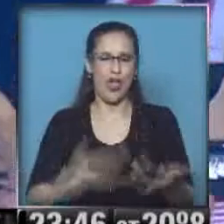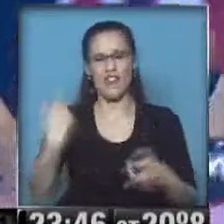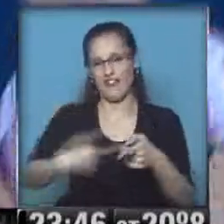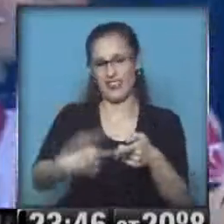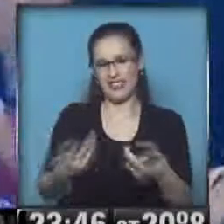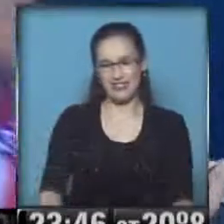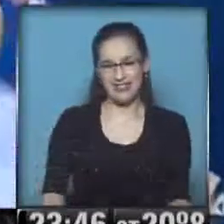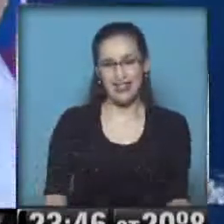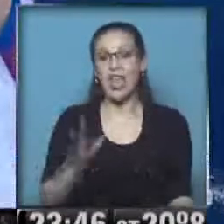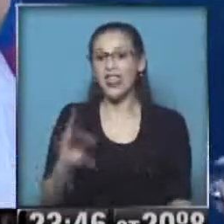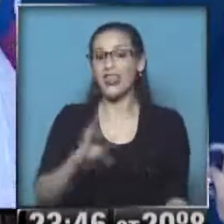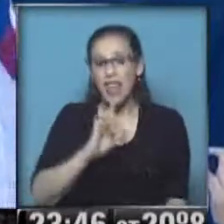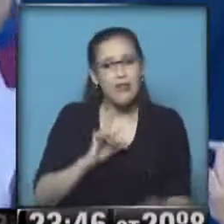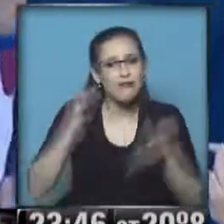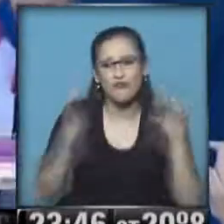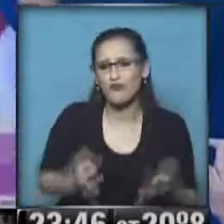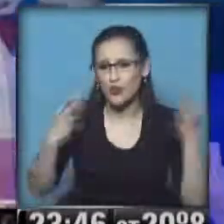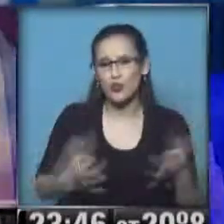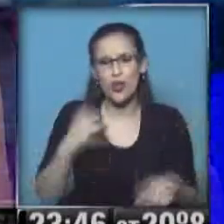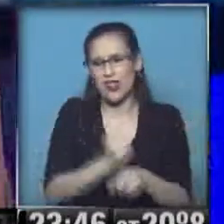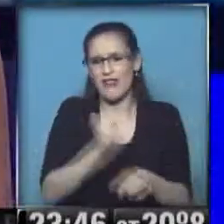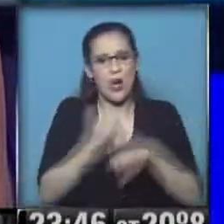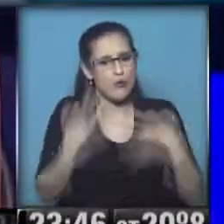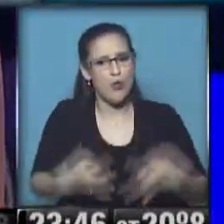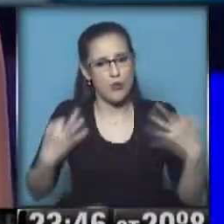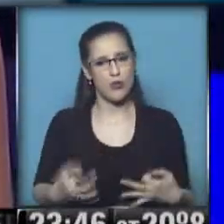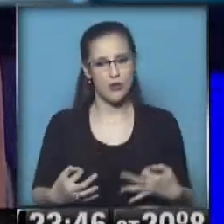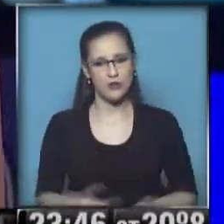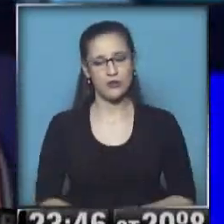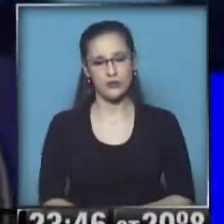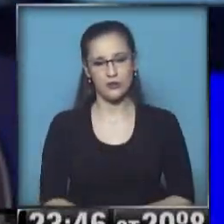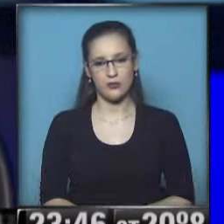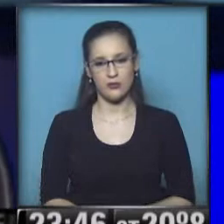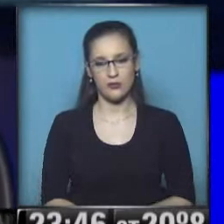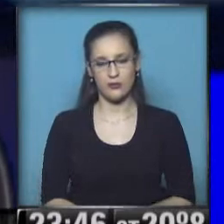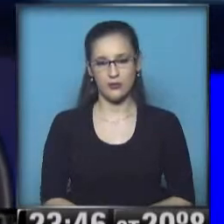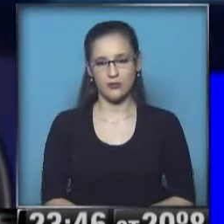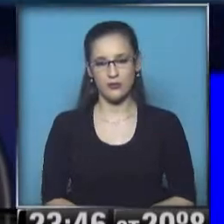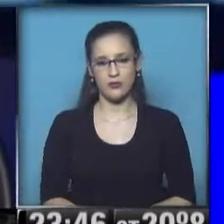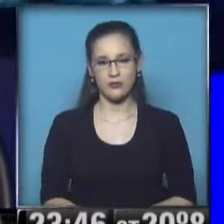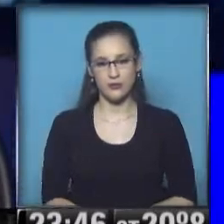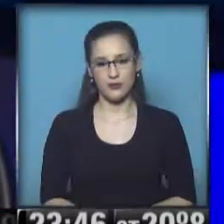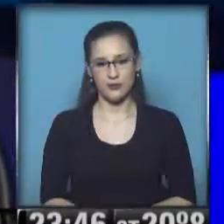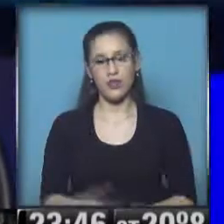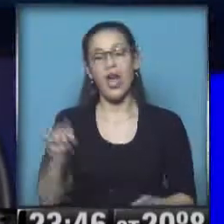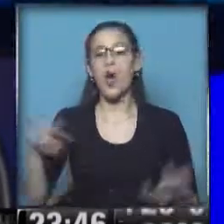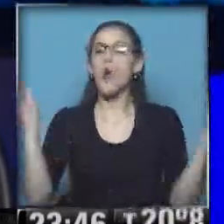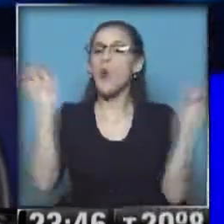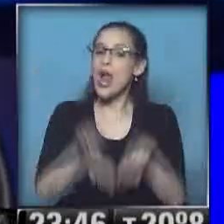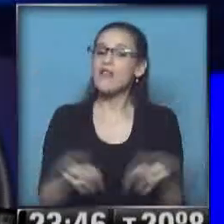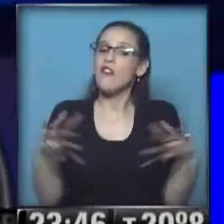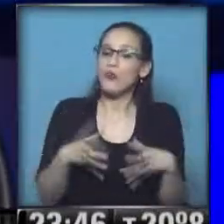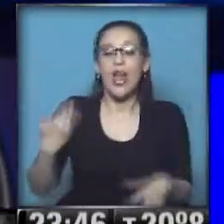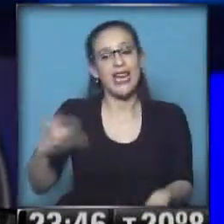está realizando este técnico argentino y por supuesto también lo que tiene que ver con el conjunto del Atlético de Madrid. Volvemos al fútbol argentino, hoy